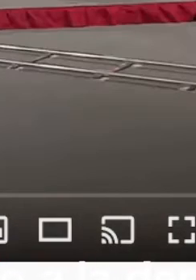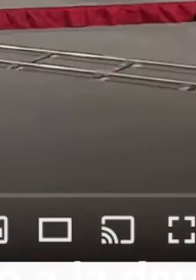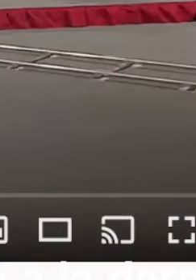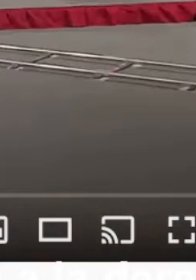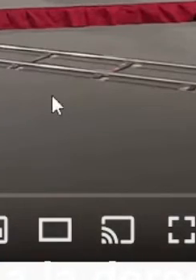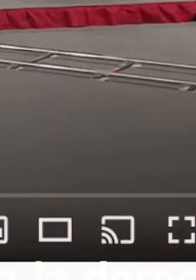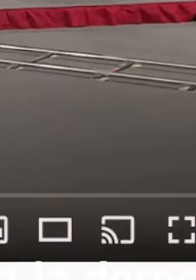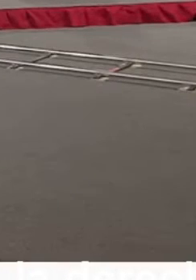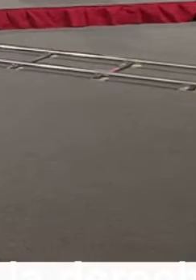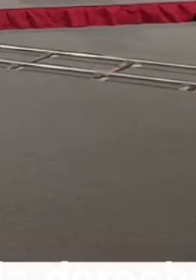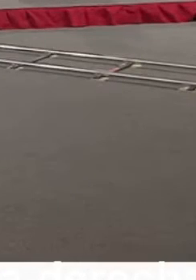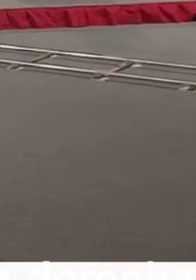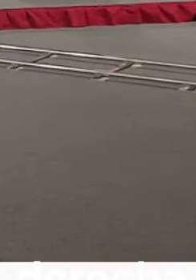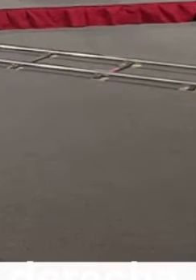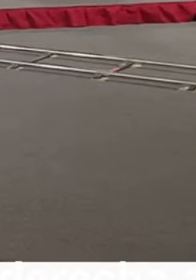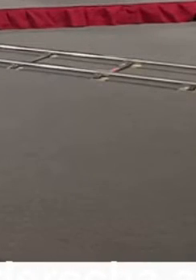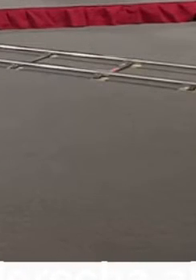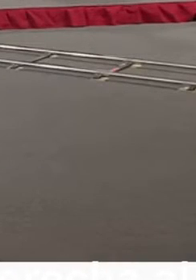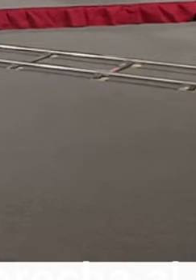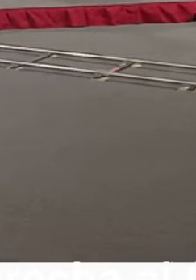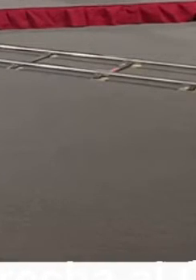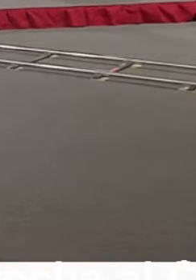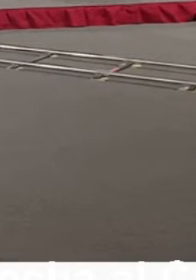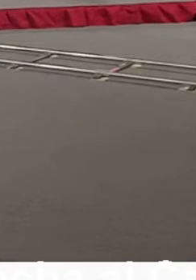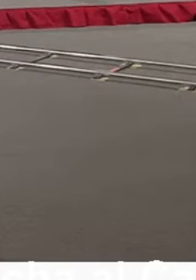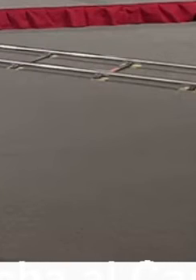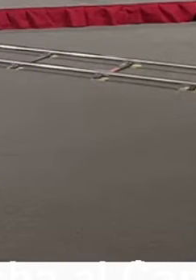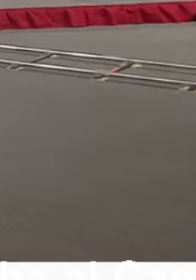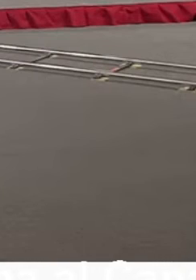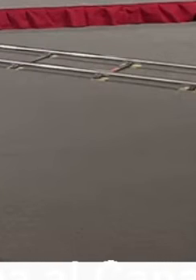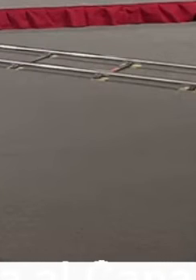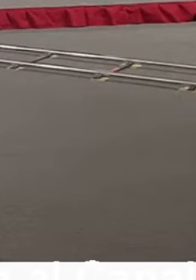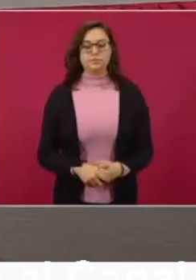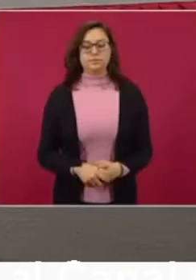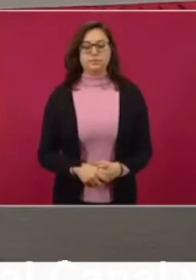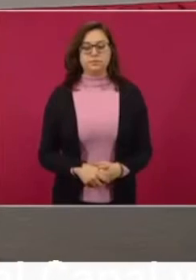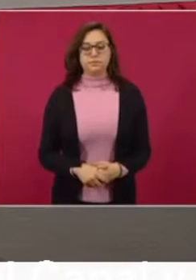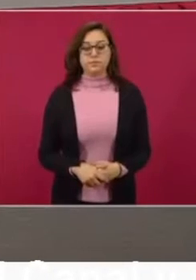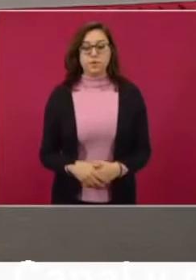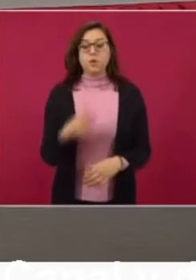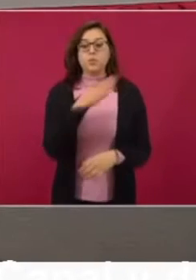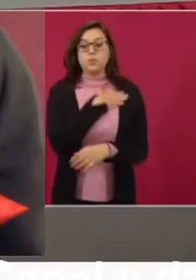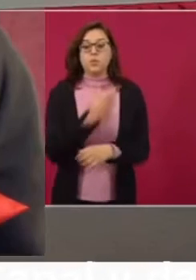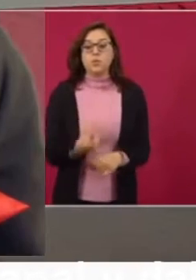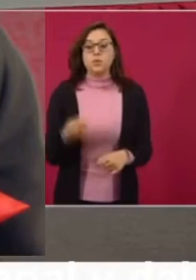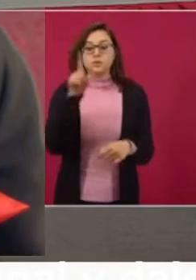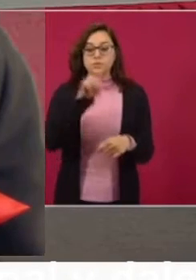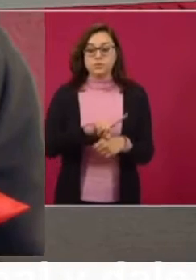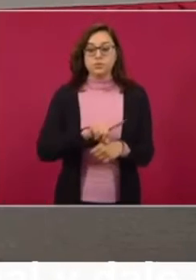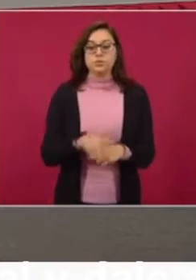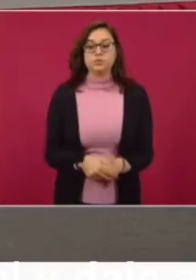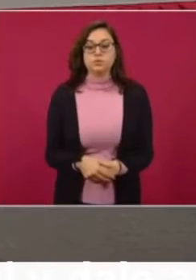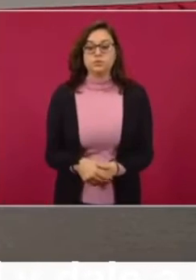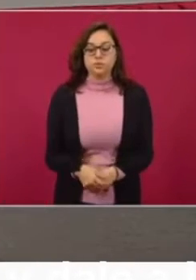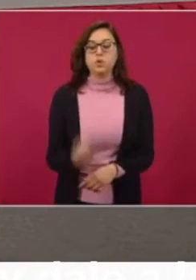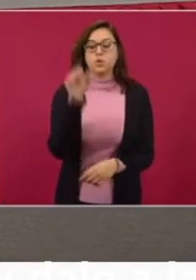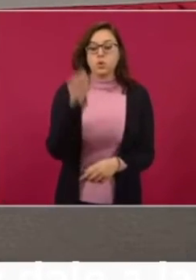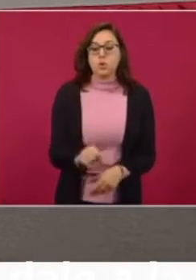bueno el día de hoy vamos a informar sobre dos asuntos